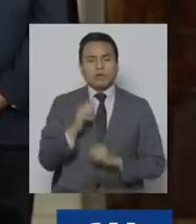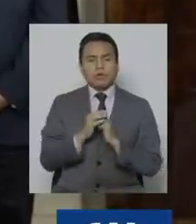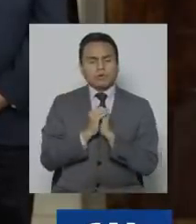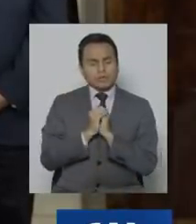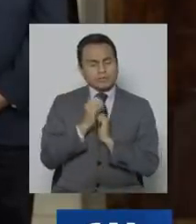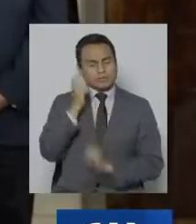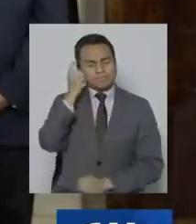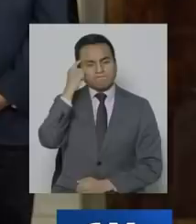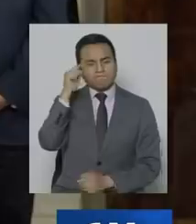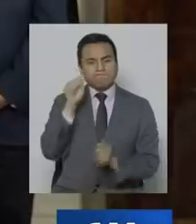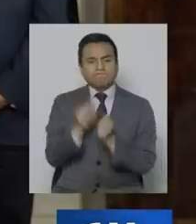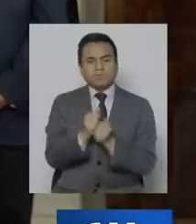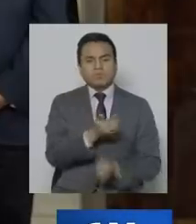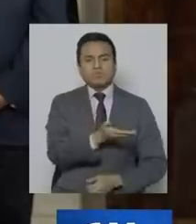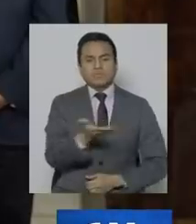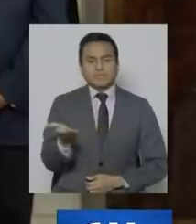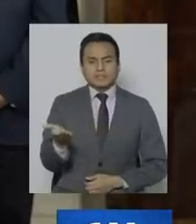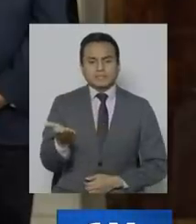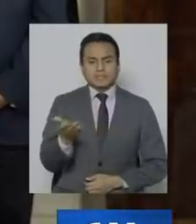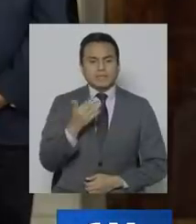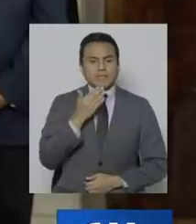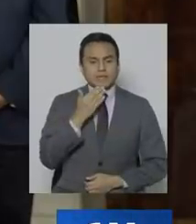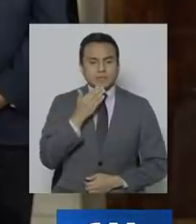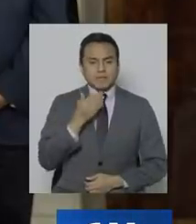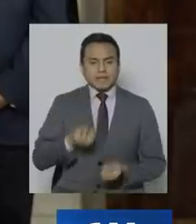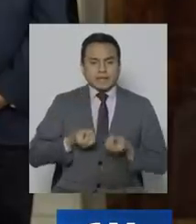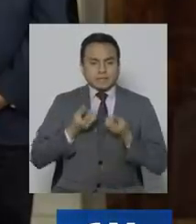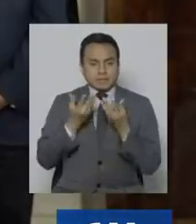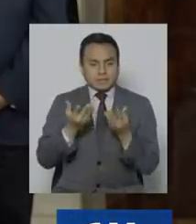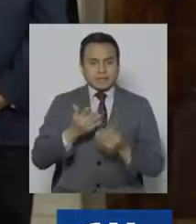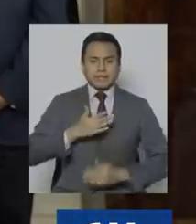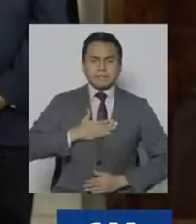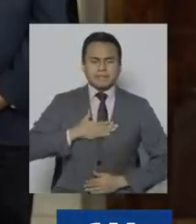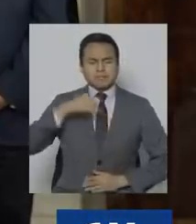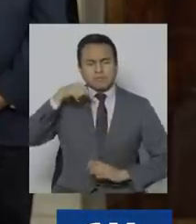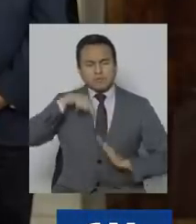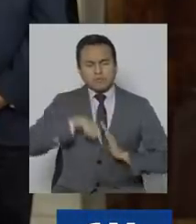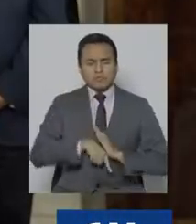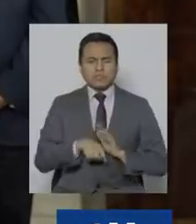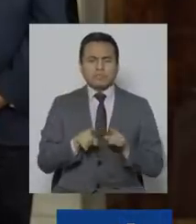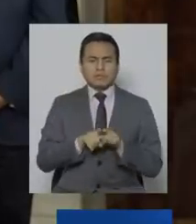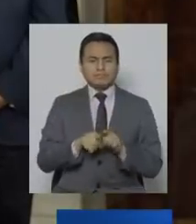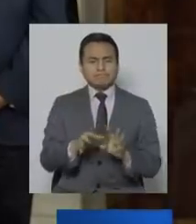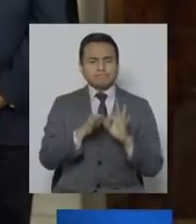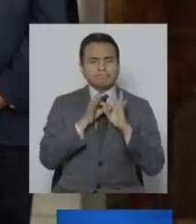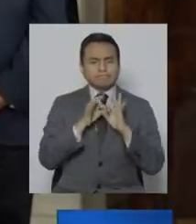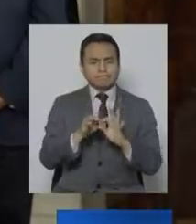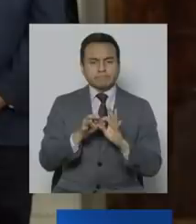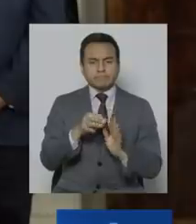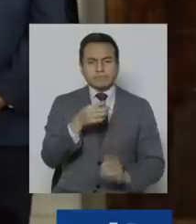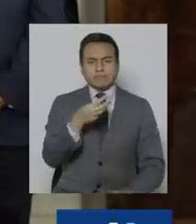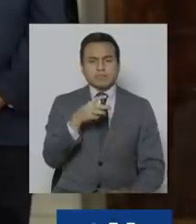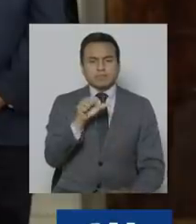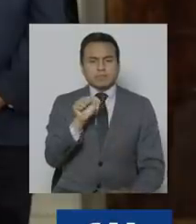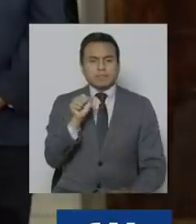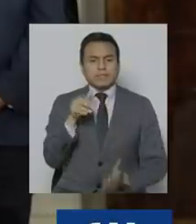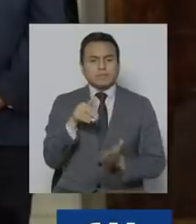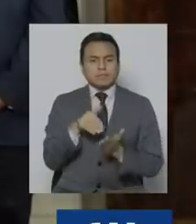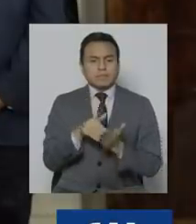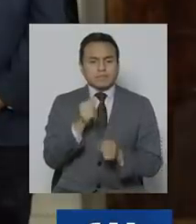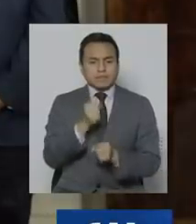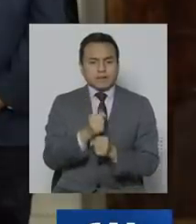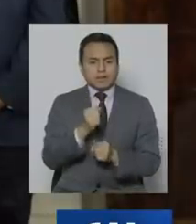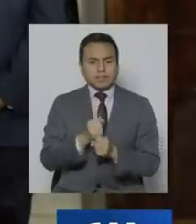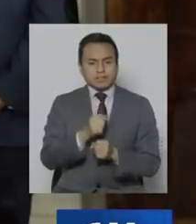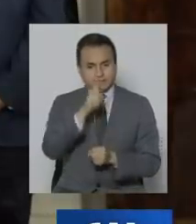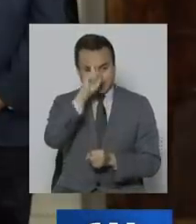oraciones están con ustedes. Y también expresar mi profunda gratitud con los 360 mil trabajadores